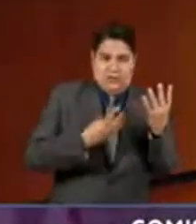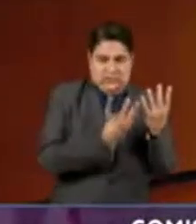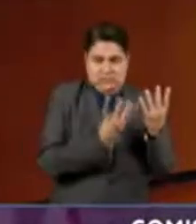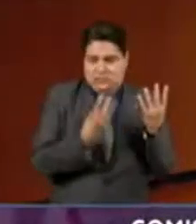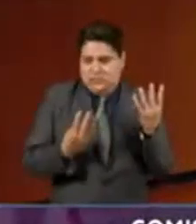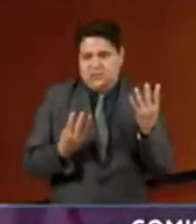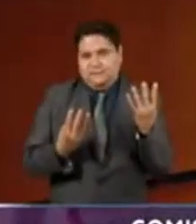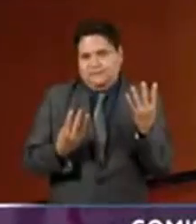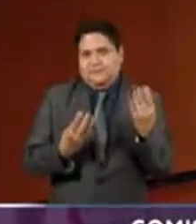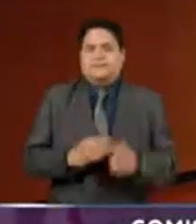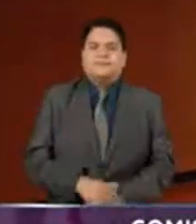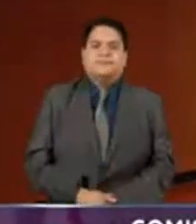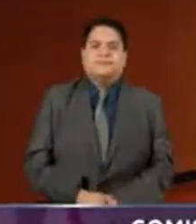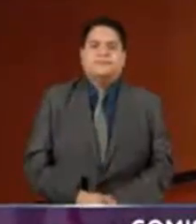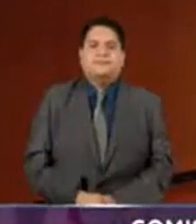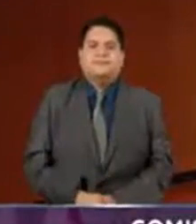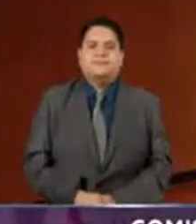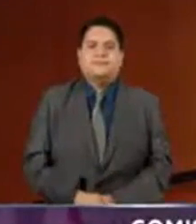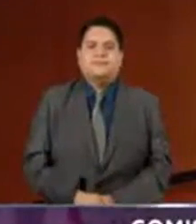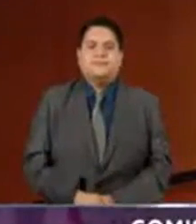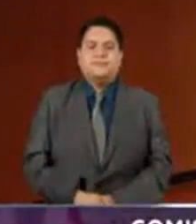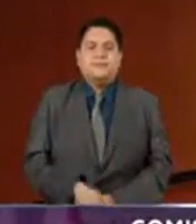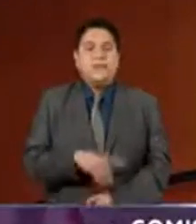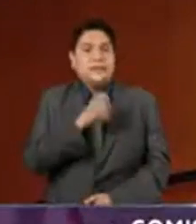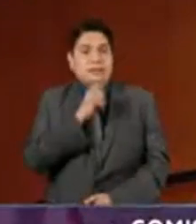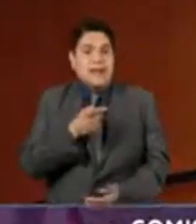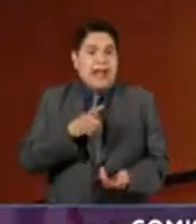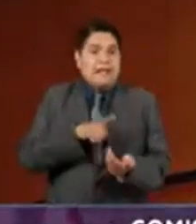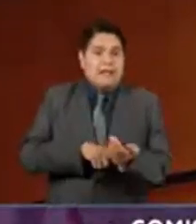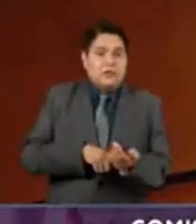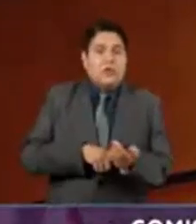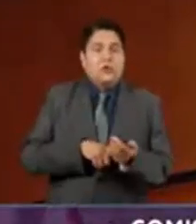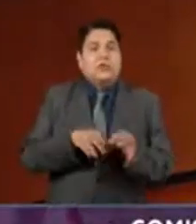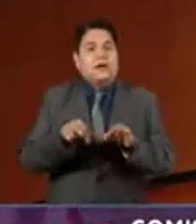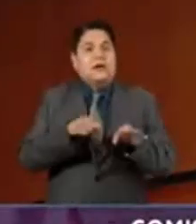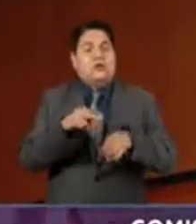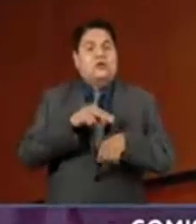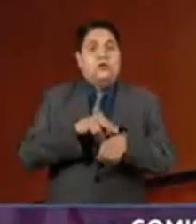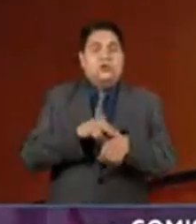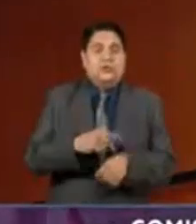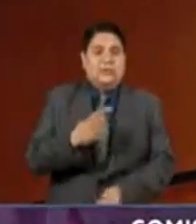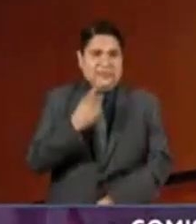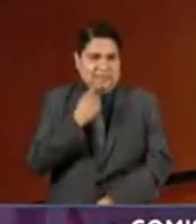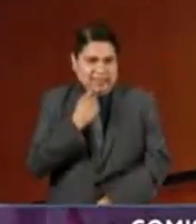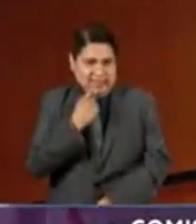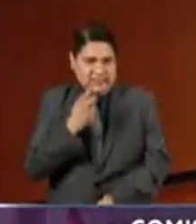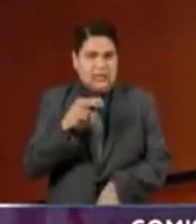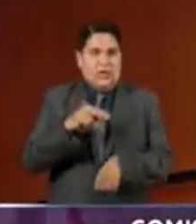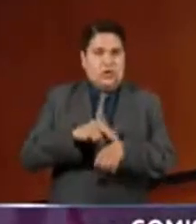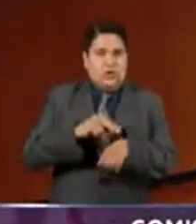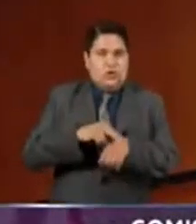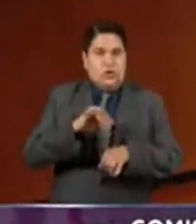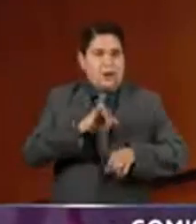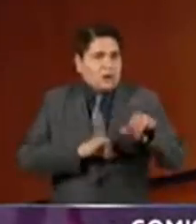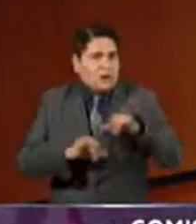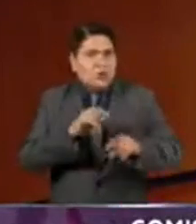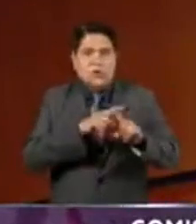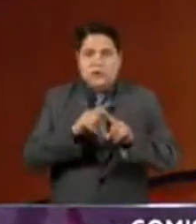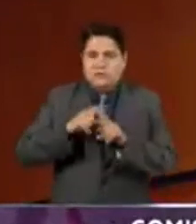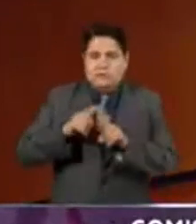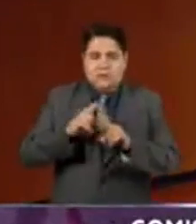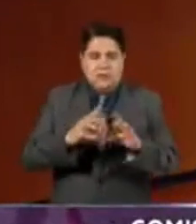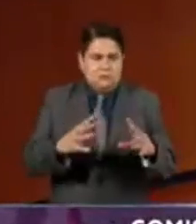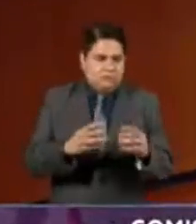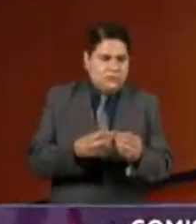Pero también entre trabajadores de la salud, dentistas y laboratoristas, el plan de contingencia